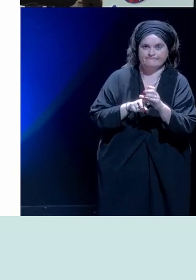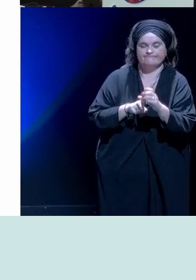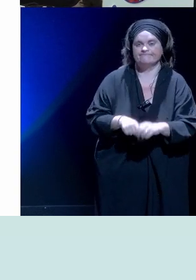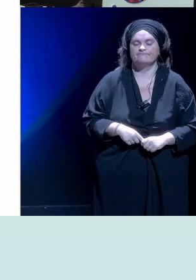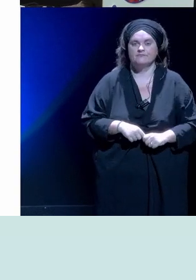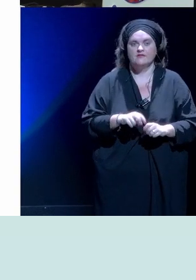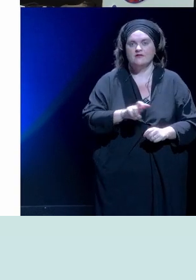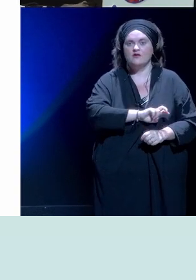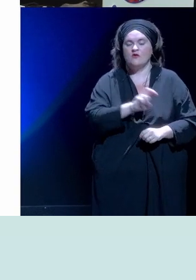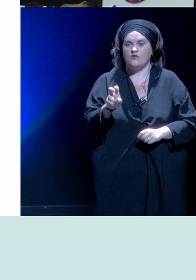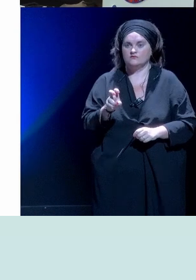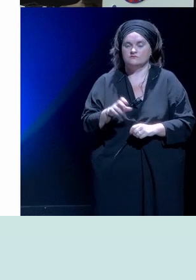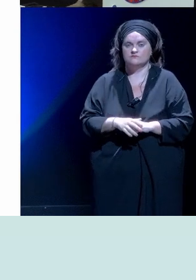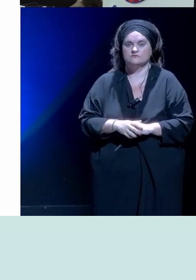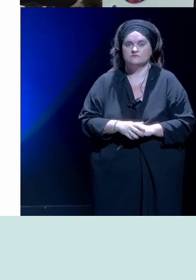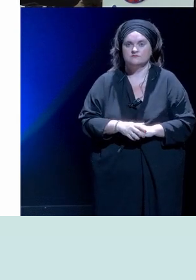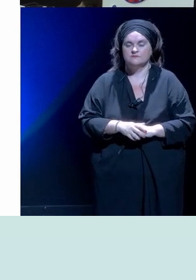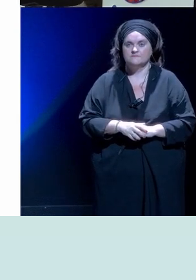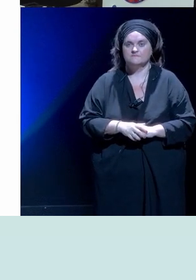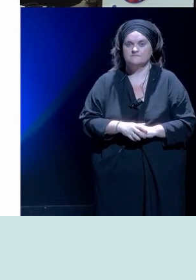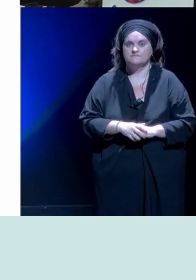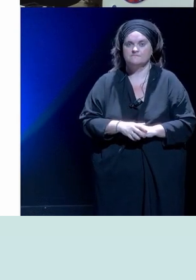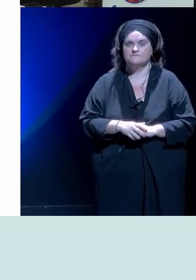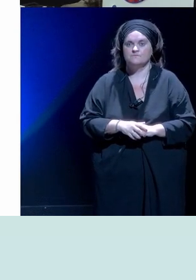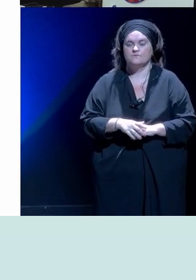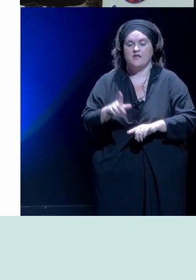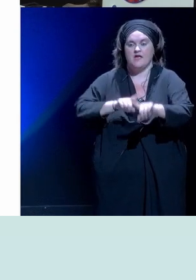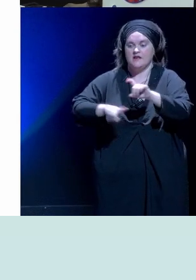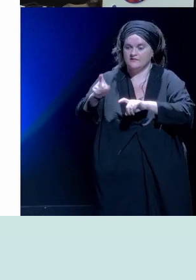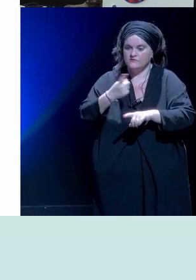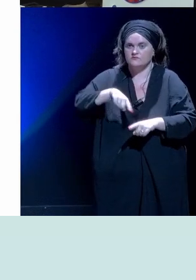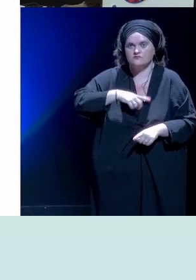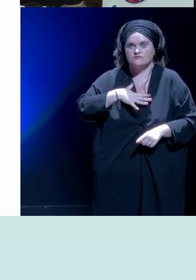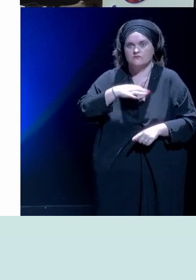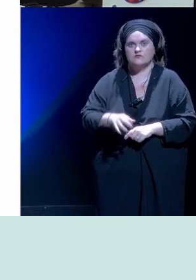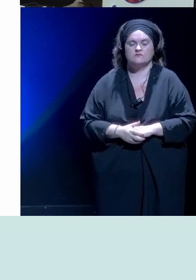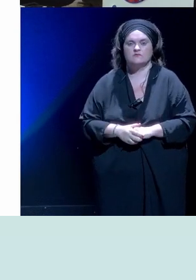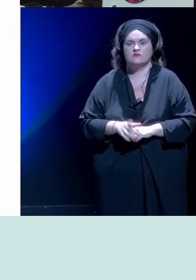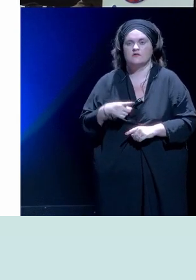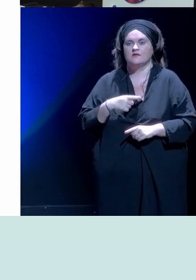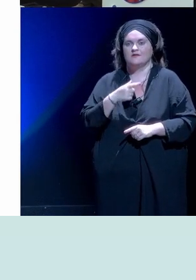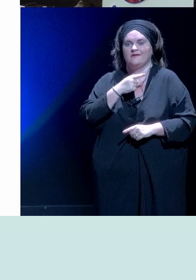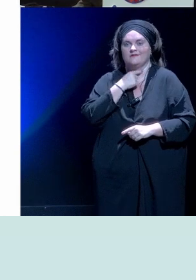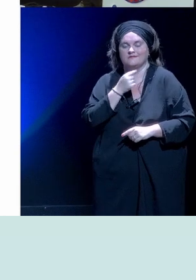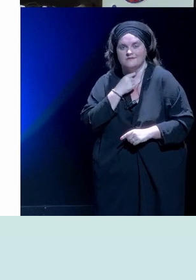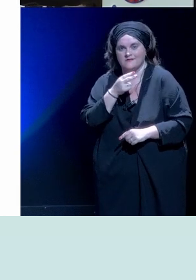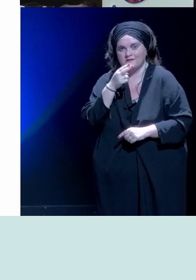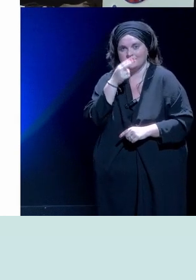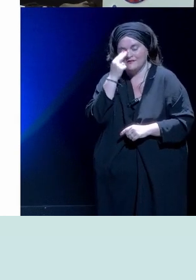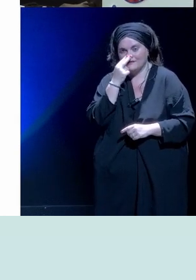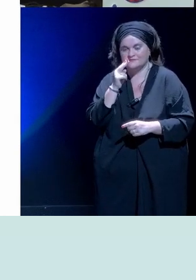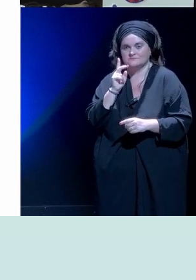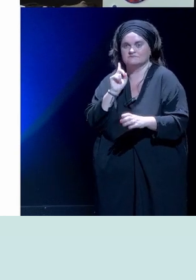los contractuales, que responden a elecciones que realizamos por afinidad y que conllevan una